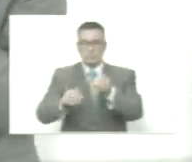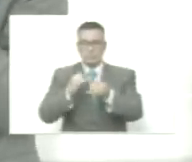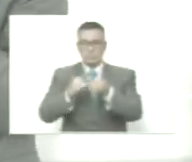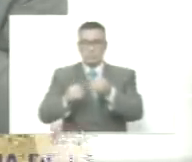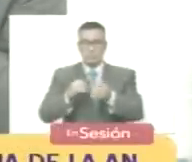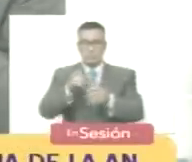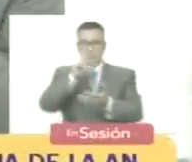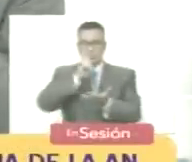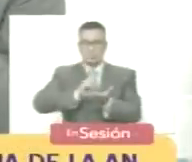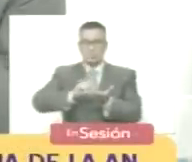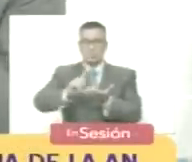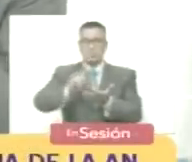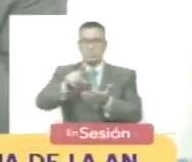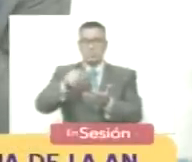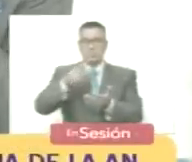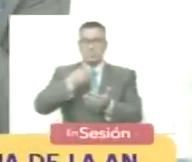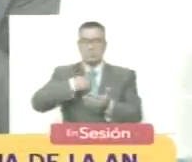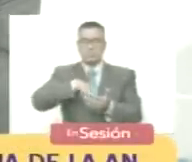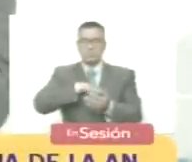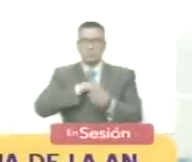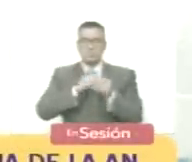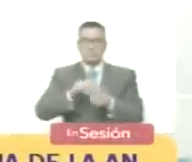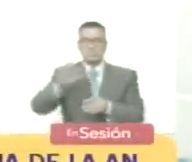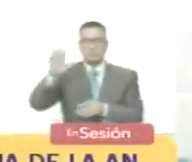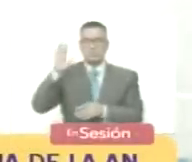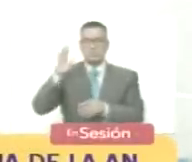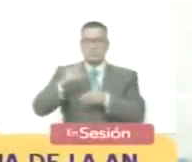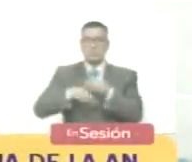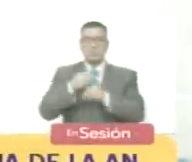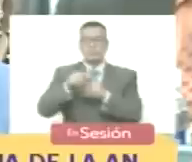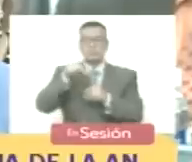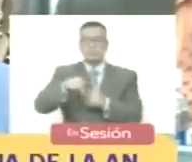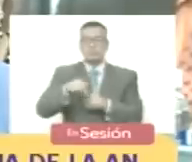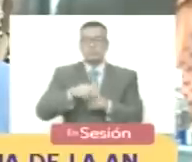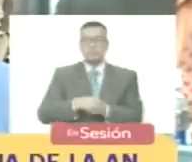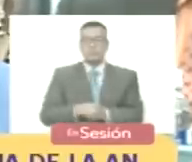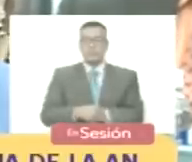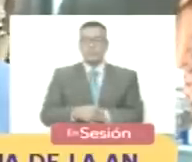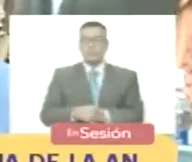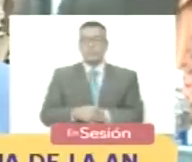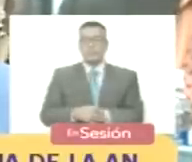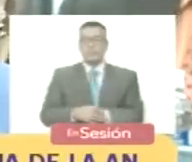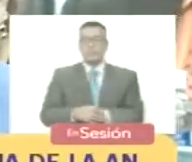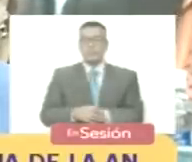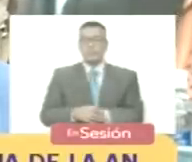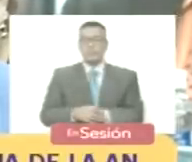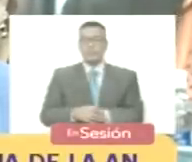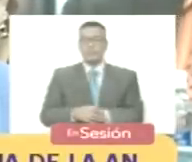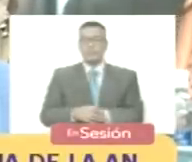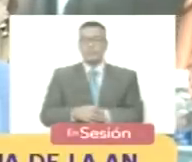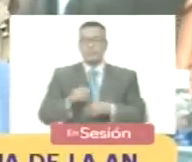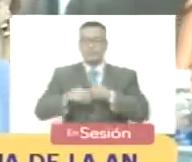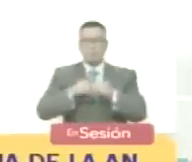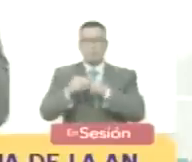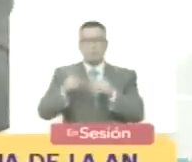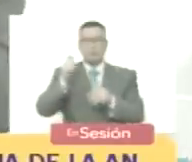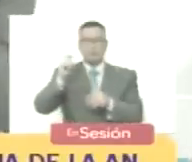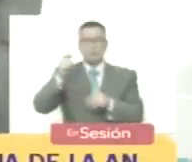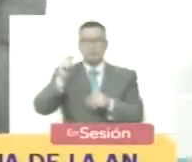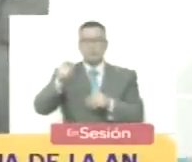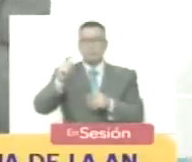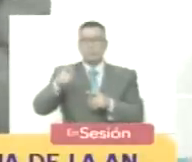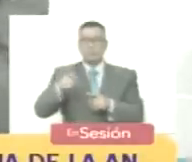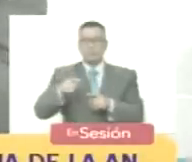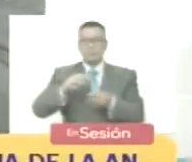lealtad de quienes nos debemos a un juramento establecido aquí, nos fuimos a la tarea de